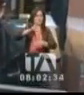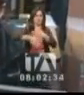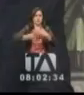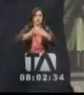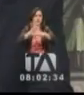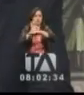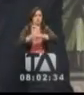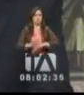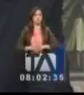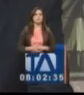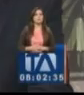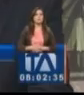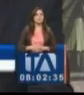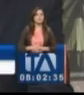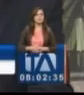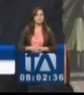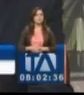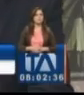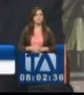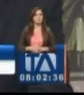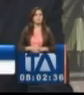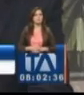país. Menos del